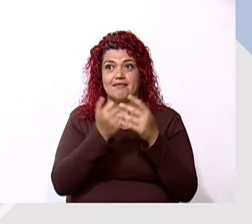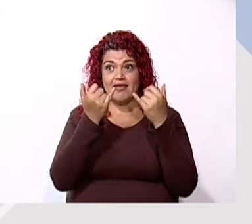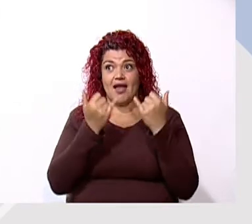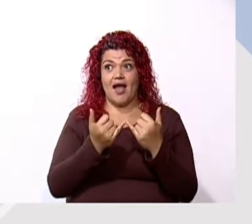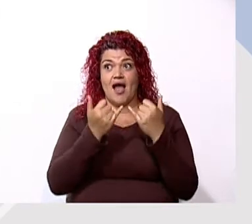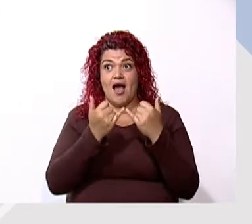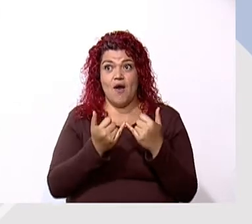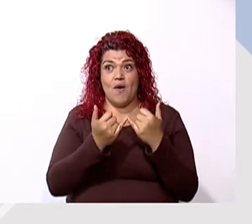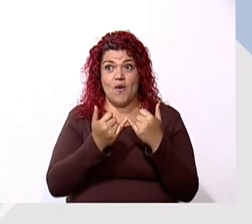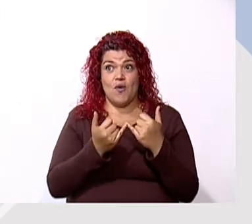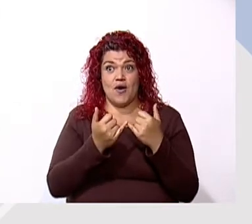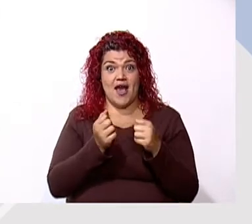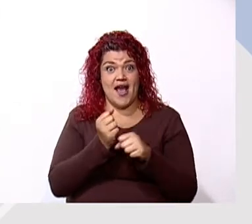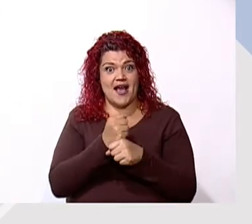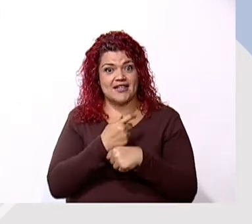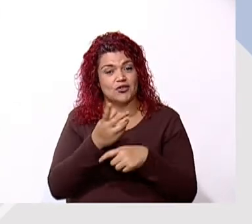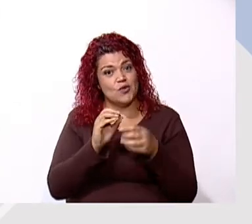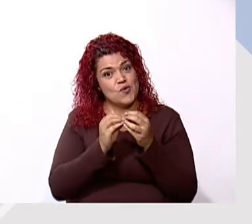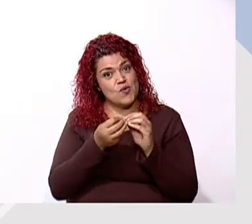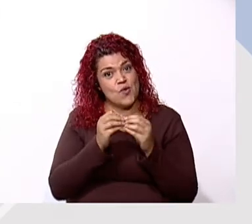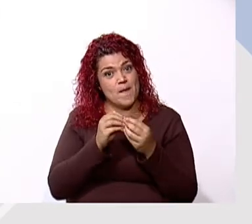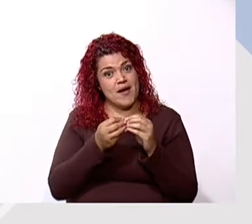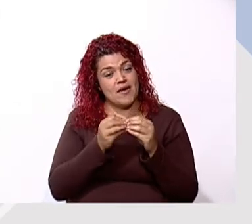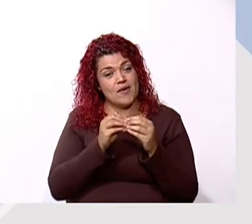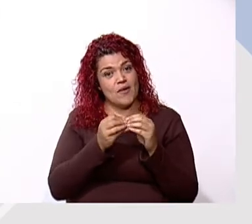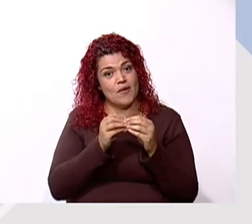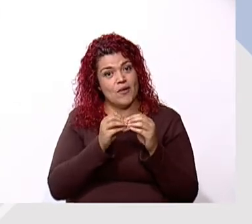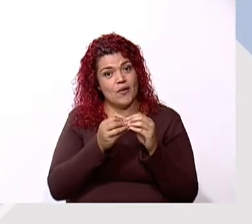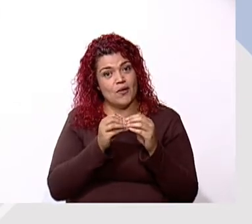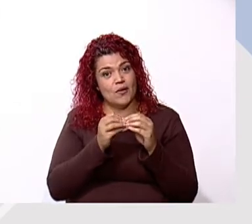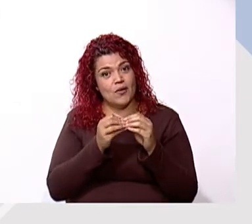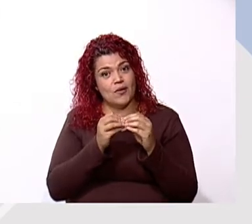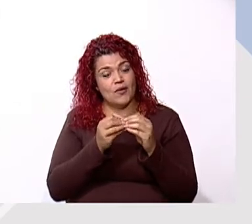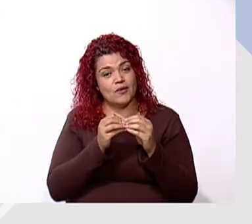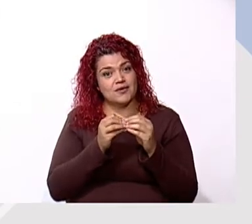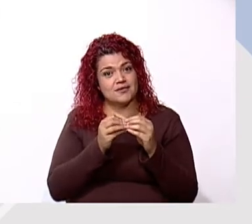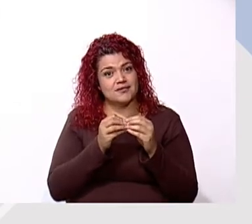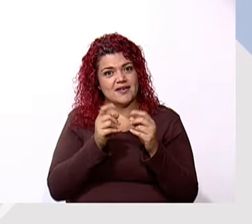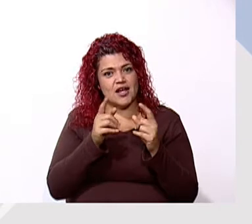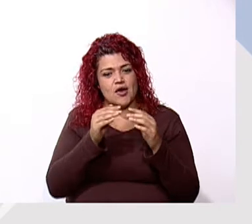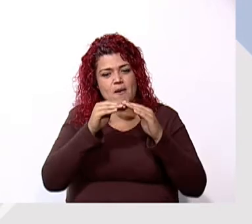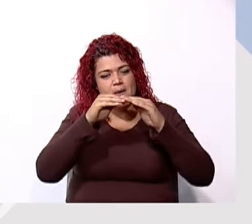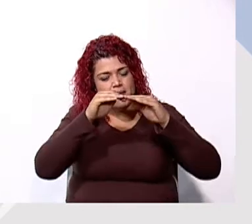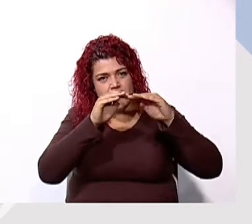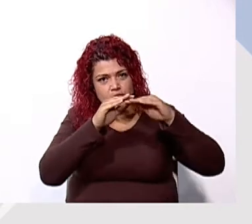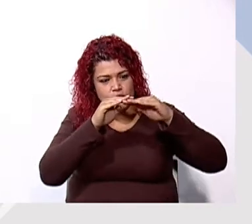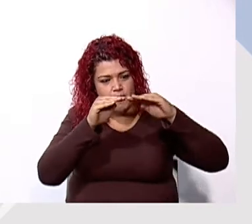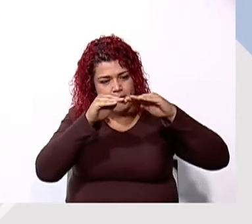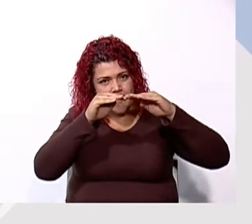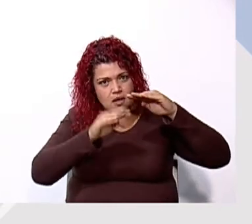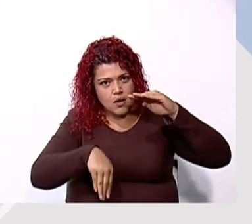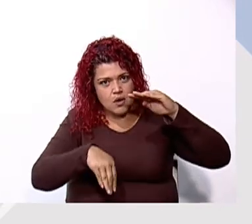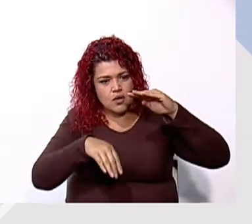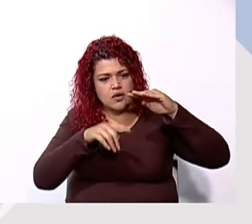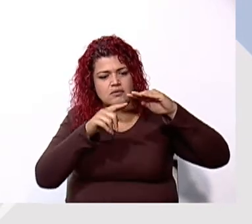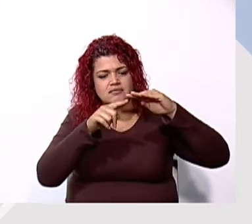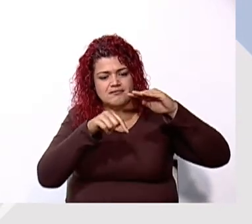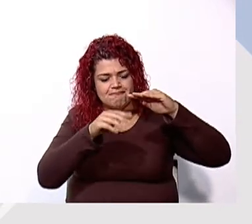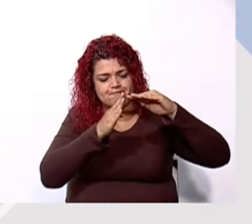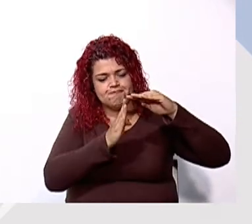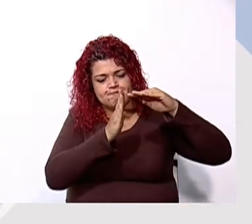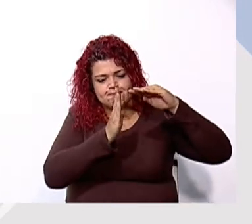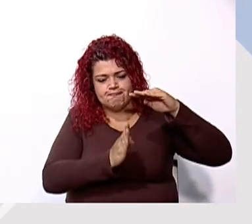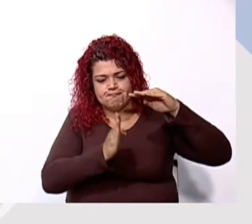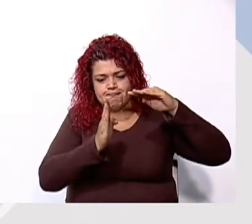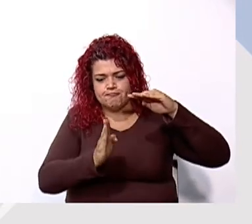Ahora van a formar el número que es que el menor número tenga un valor